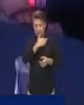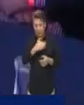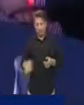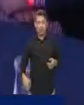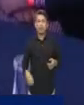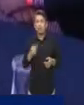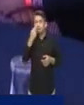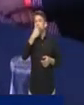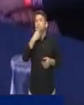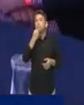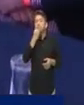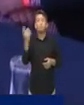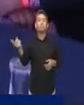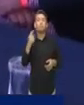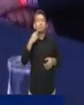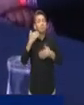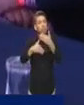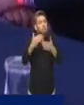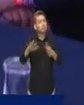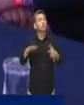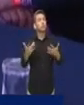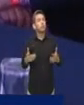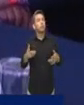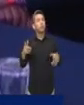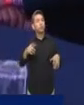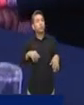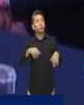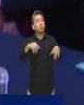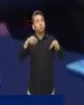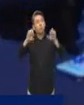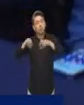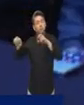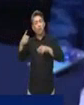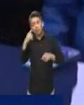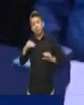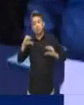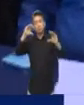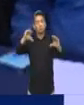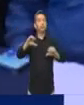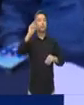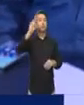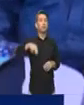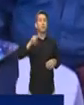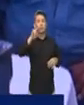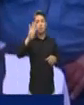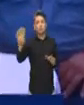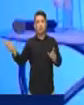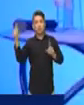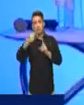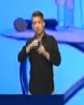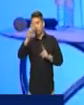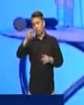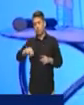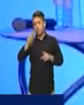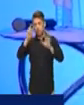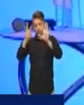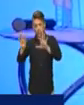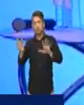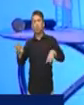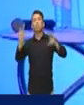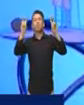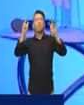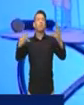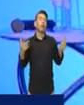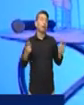alcaldes que asumirán su cargo para el periodo 2024-2028. Destacan temas abordados como salud,